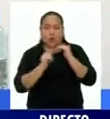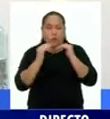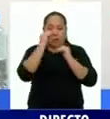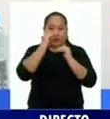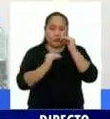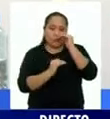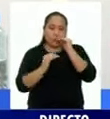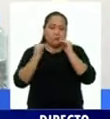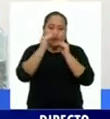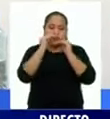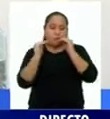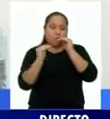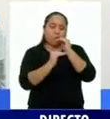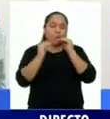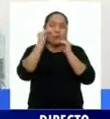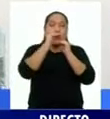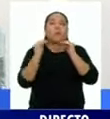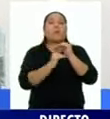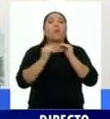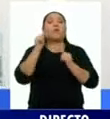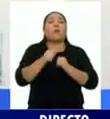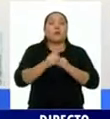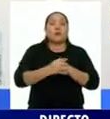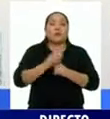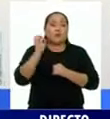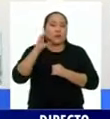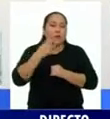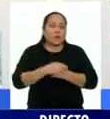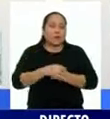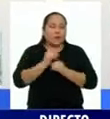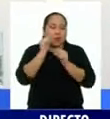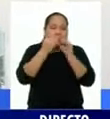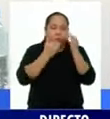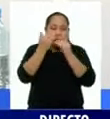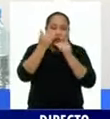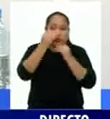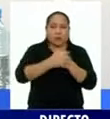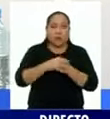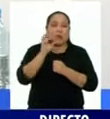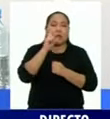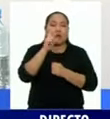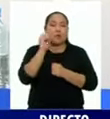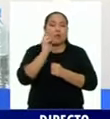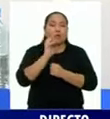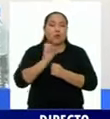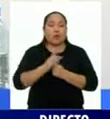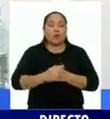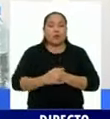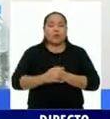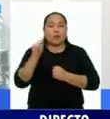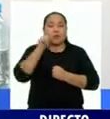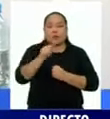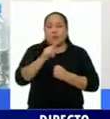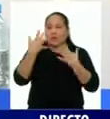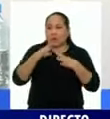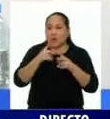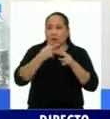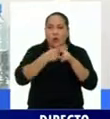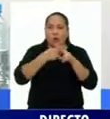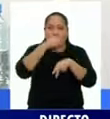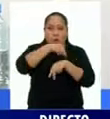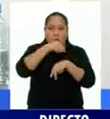una volatilidad exagerada del precio del dólar. Si ustedes tienen unos